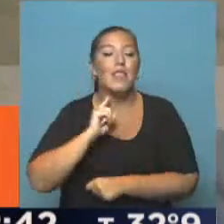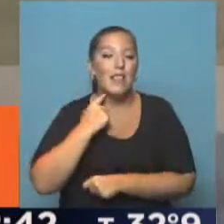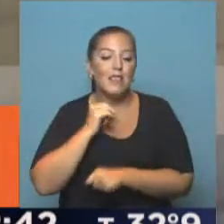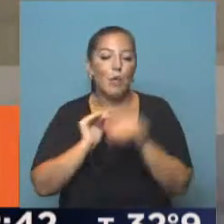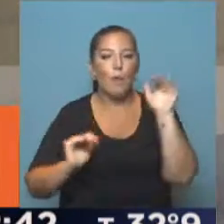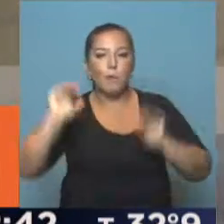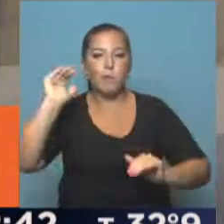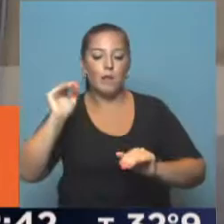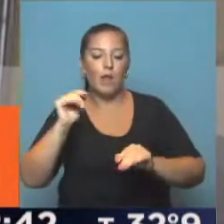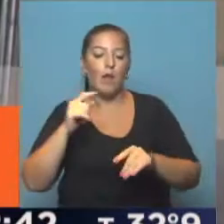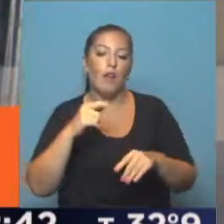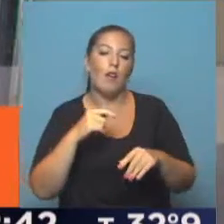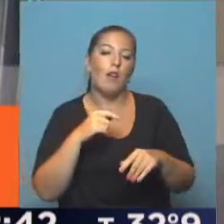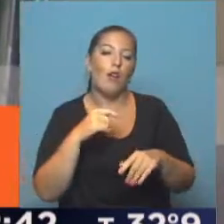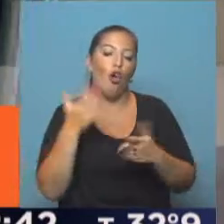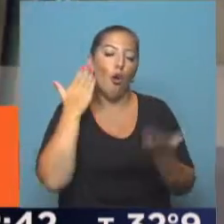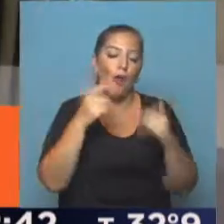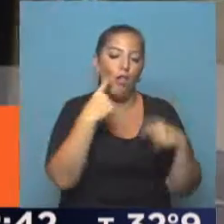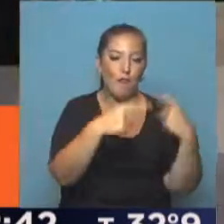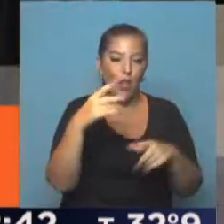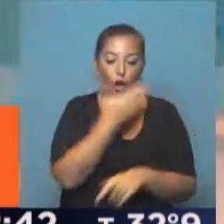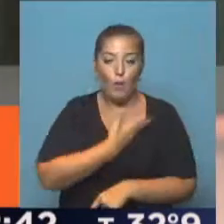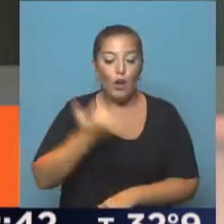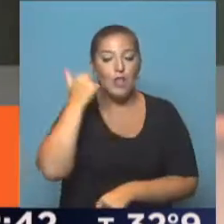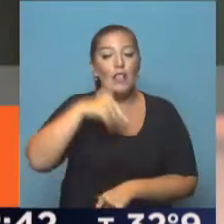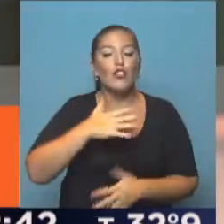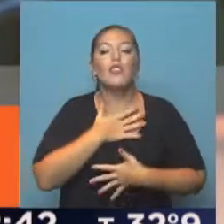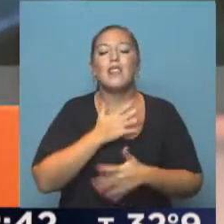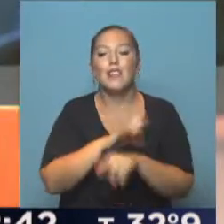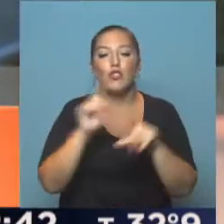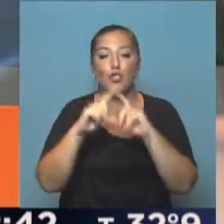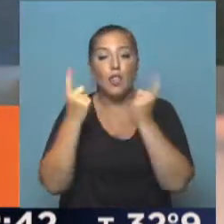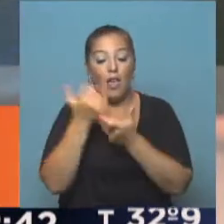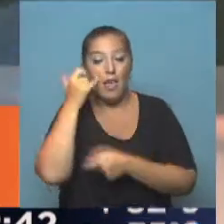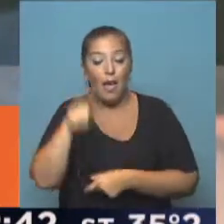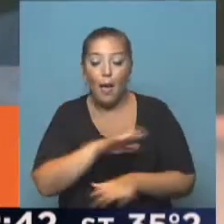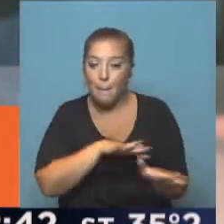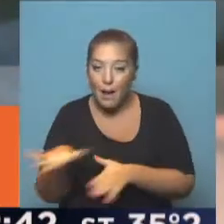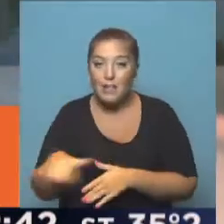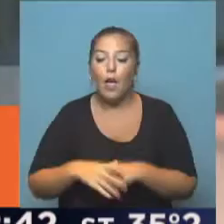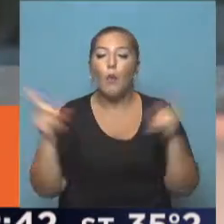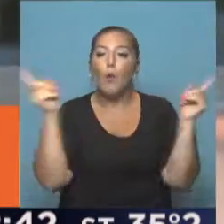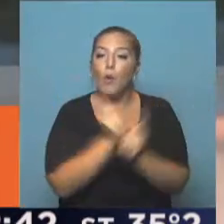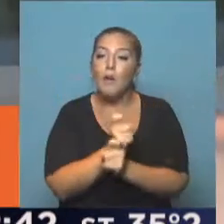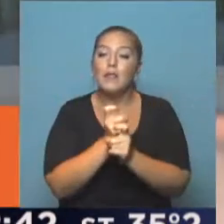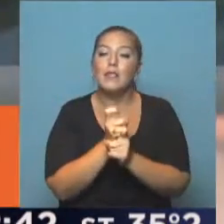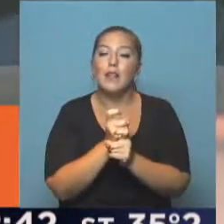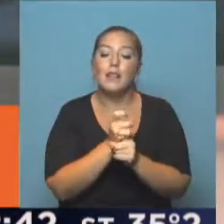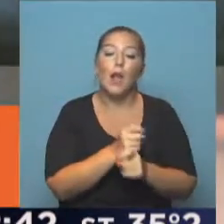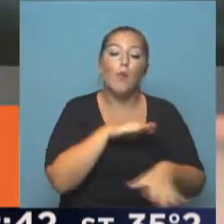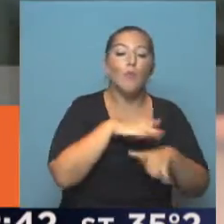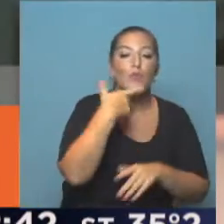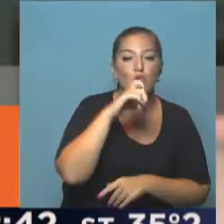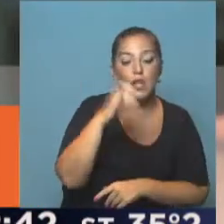a los diferentes gobiernos. Es diferente y esto se siente en la sociedad. Y amén de ello, los conflictos entre movimientos